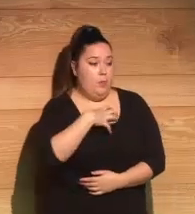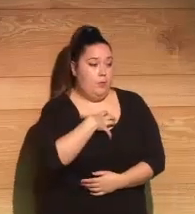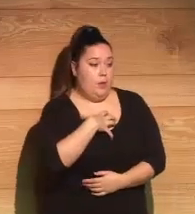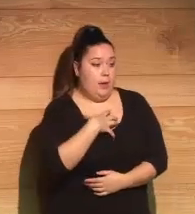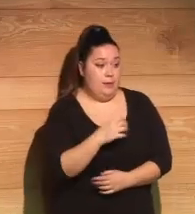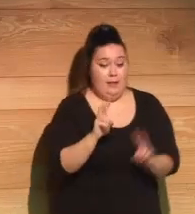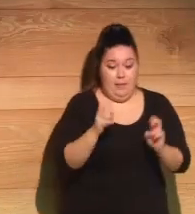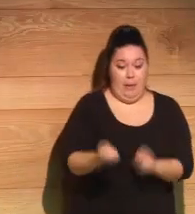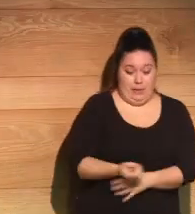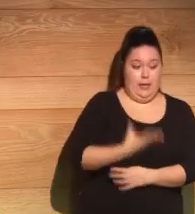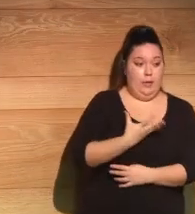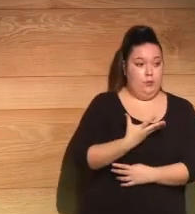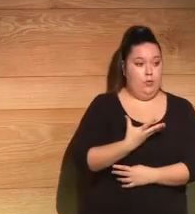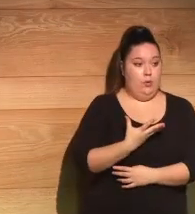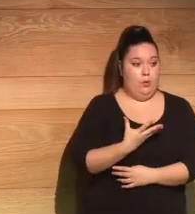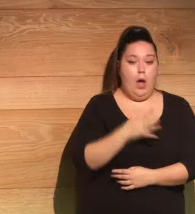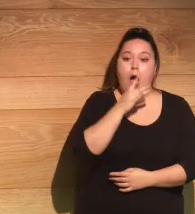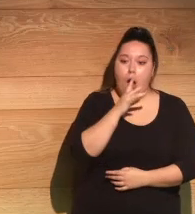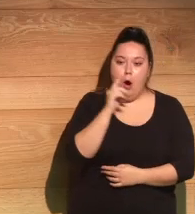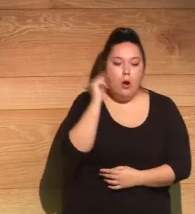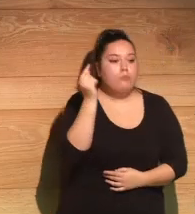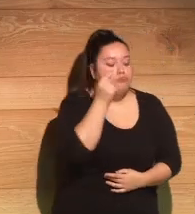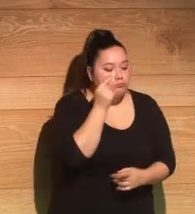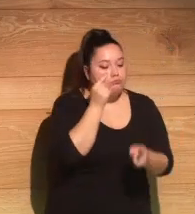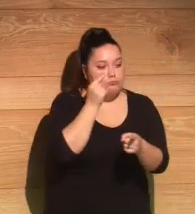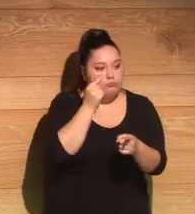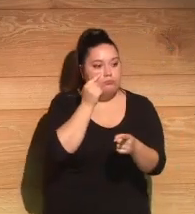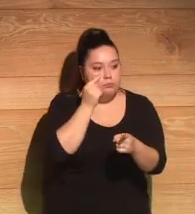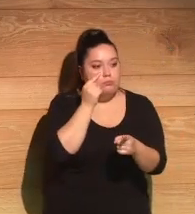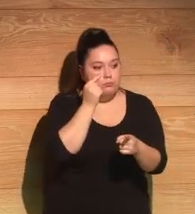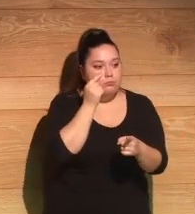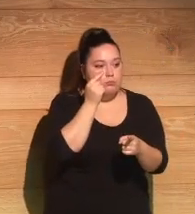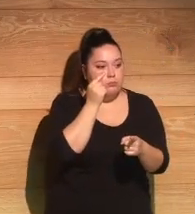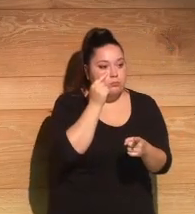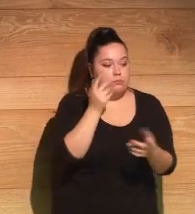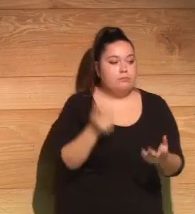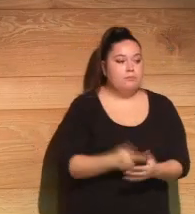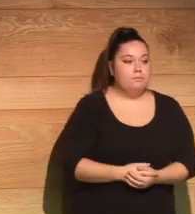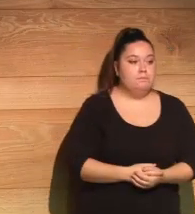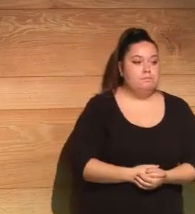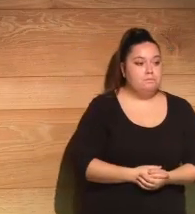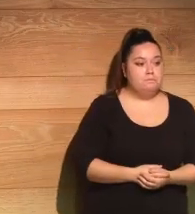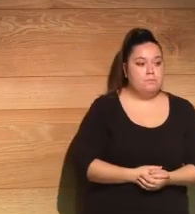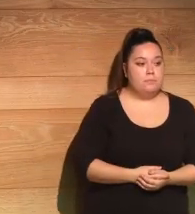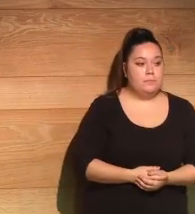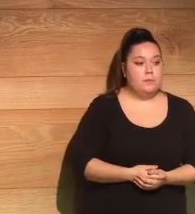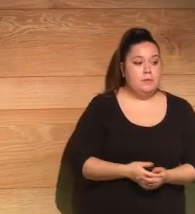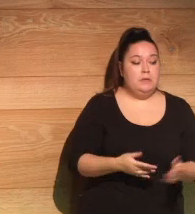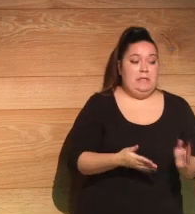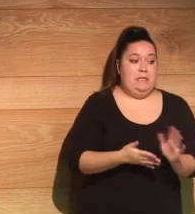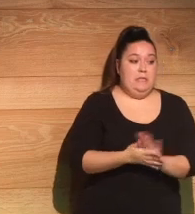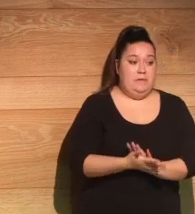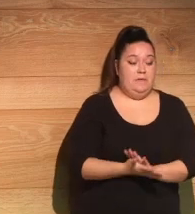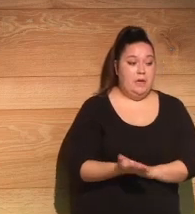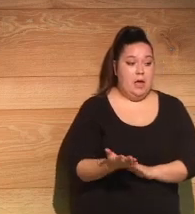talento, por así decir, solo podía acceder muy poca gente, y ahora hay muchísima gente que puede poner eso en evidencia. Lo cual no quiere decir que no